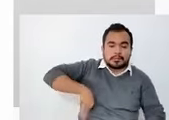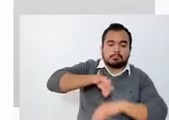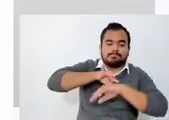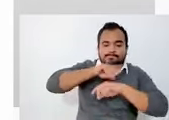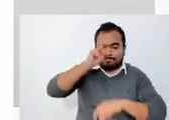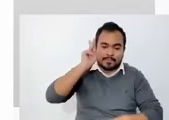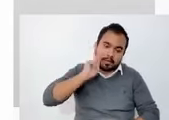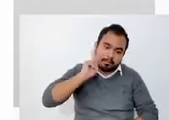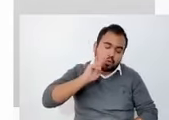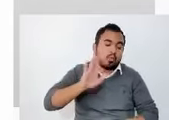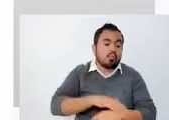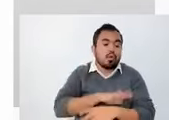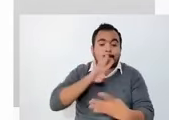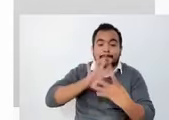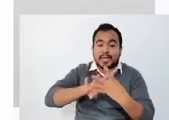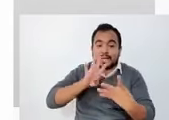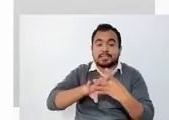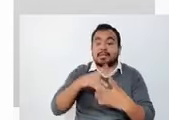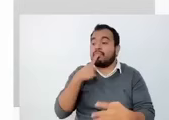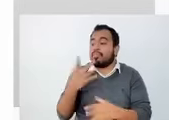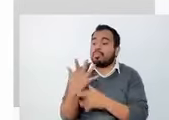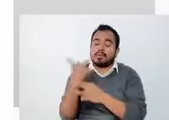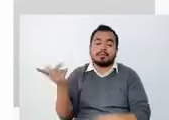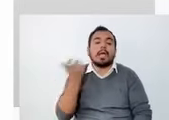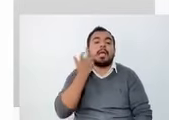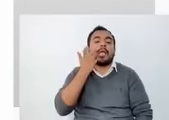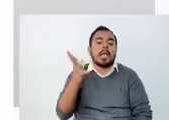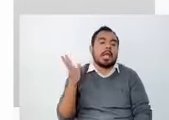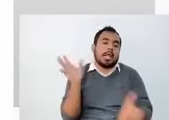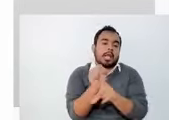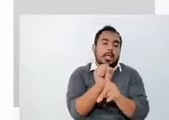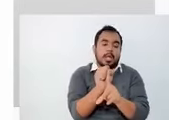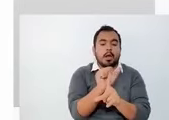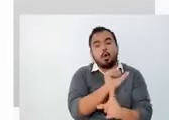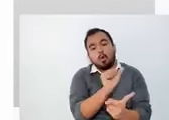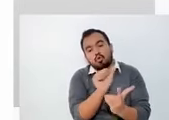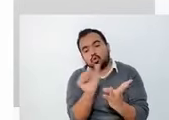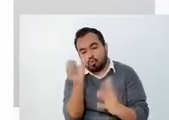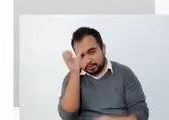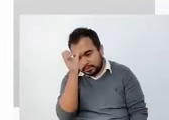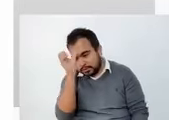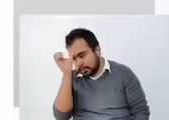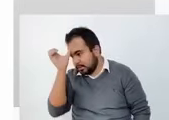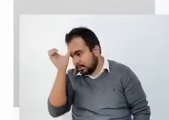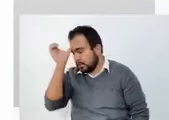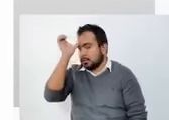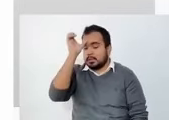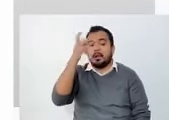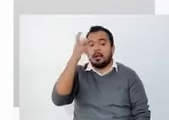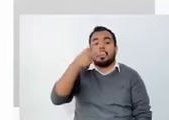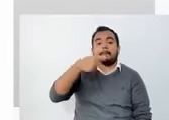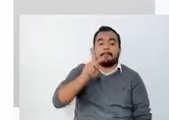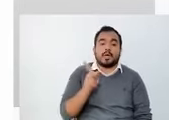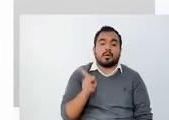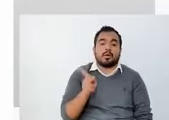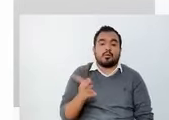el penalista dice que quiere obtener de otras disciplinas y, sin embargo, no lo hace de manera real.